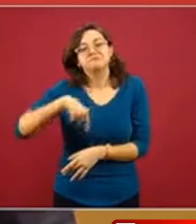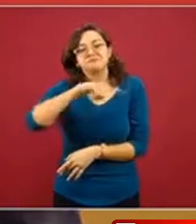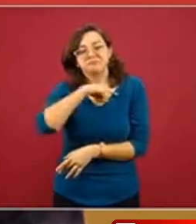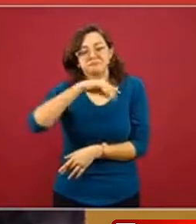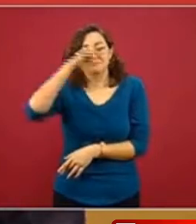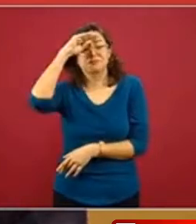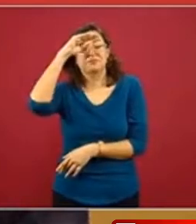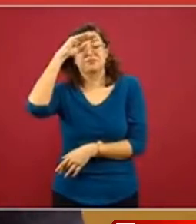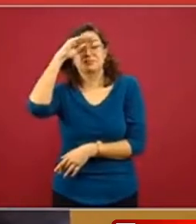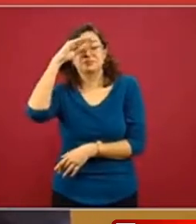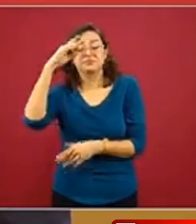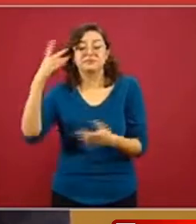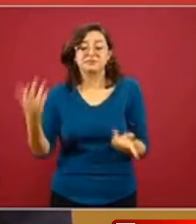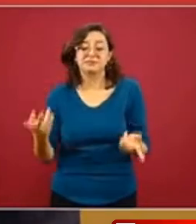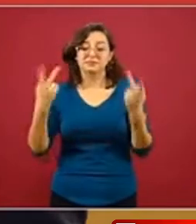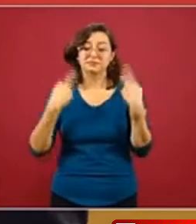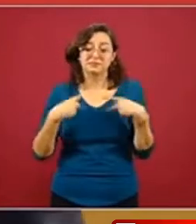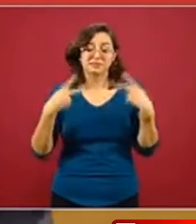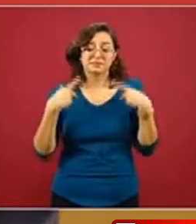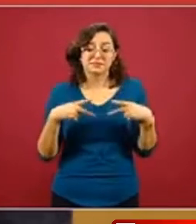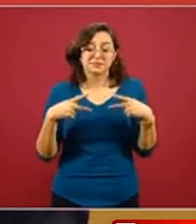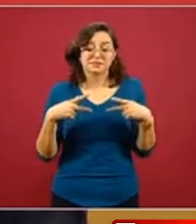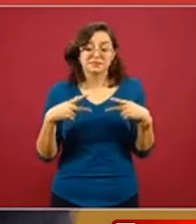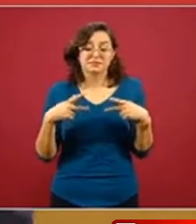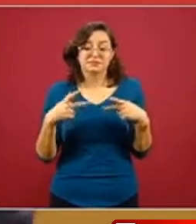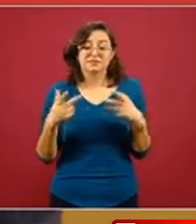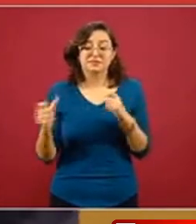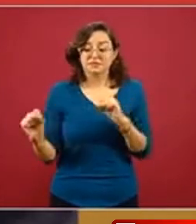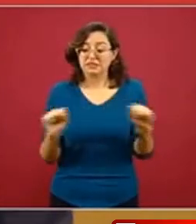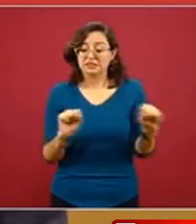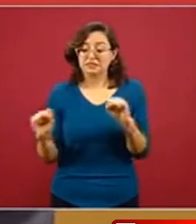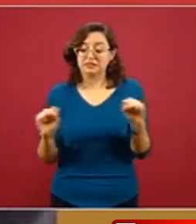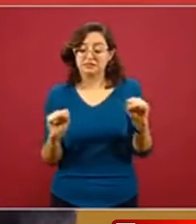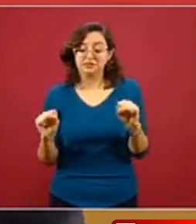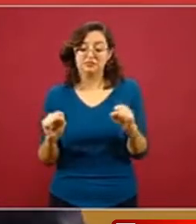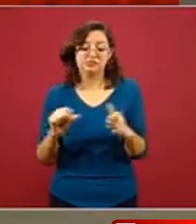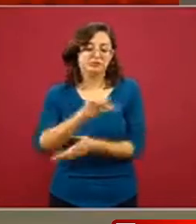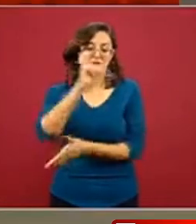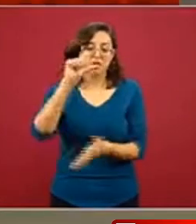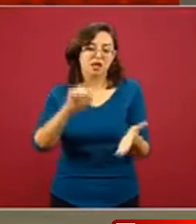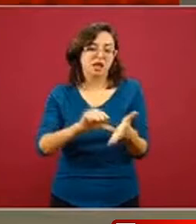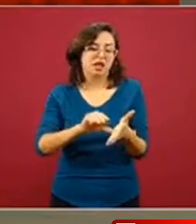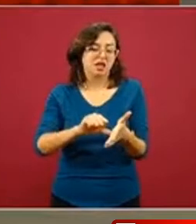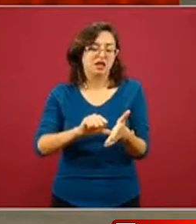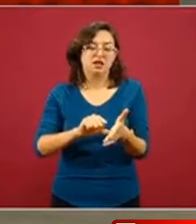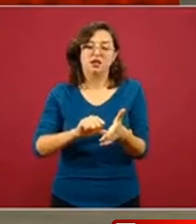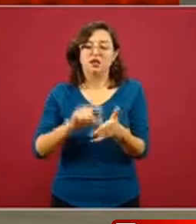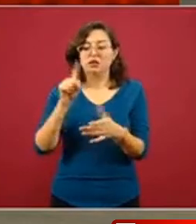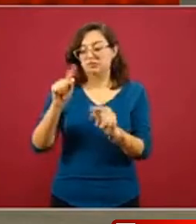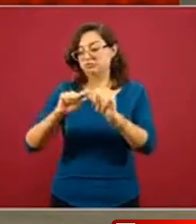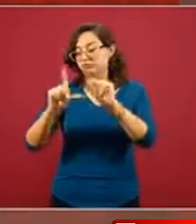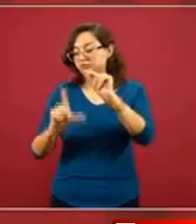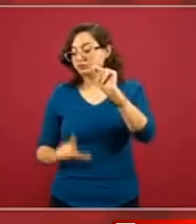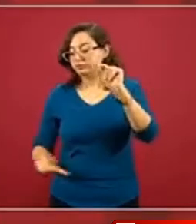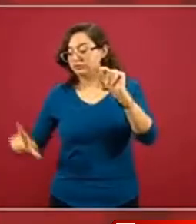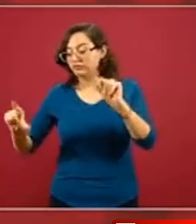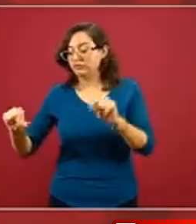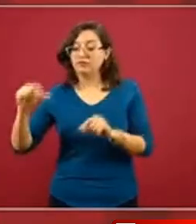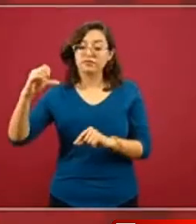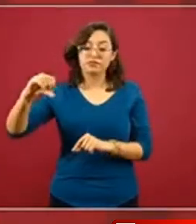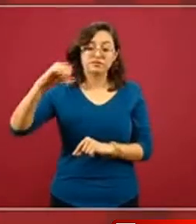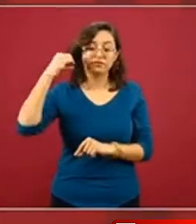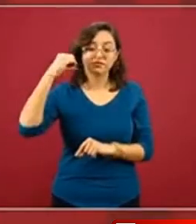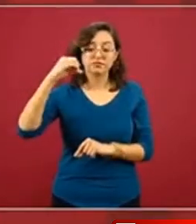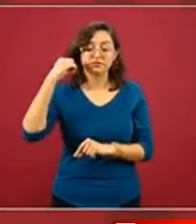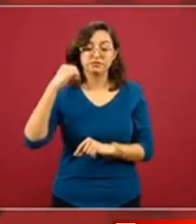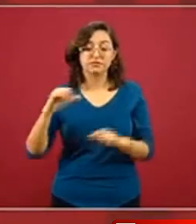de personas que fue mayormente en el trayecto del sismo, la zona centro o desde el epicentro en la costa de Oaxaca y hasta la